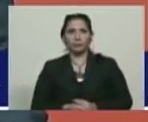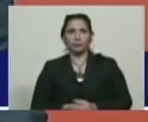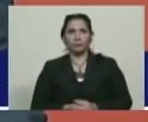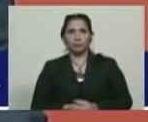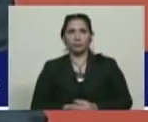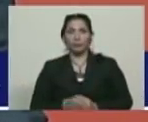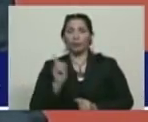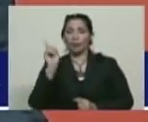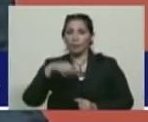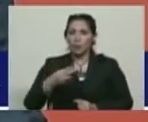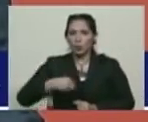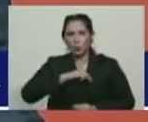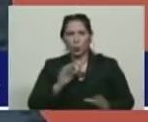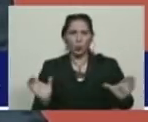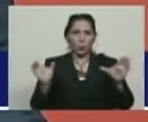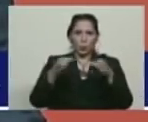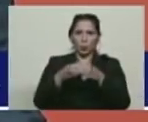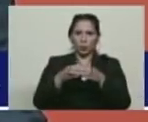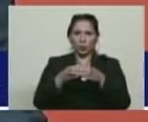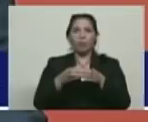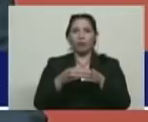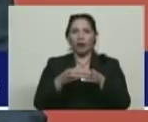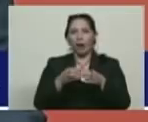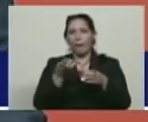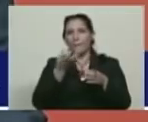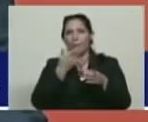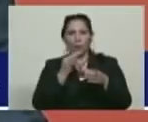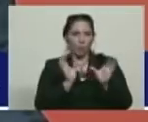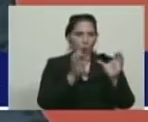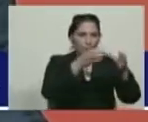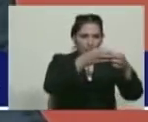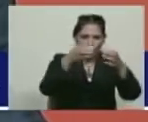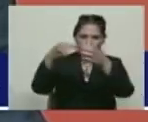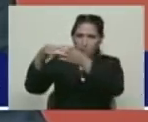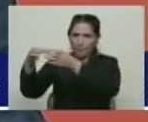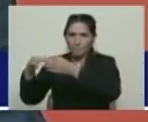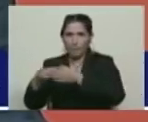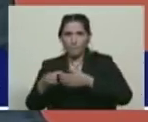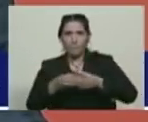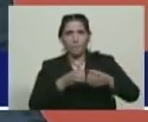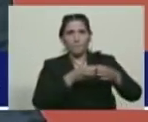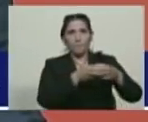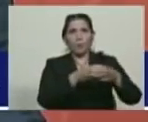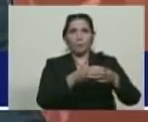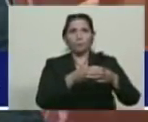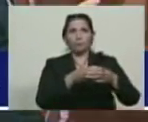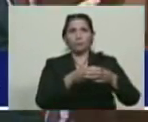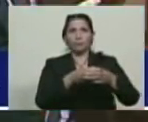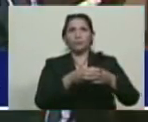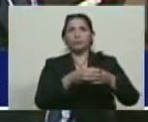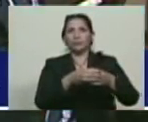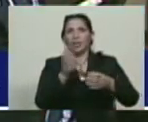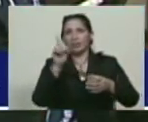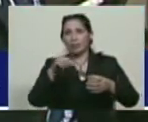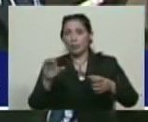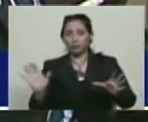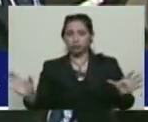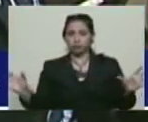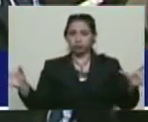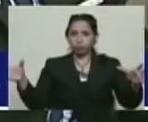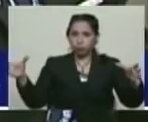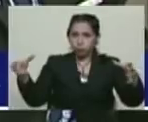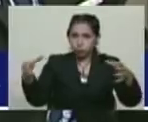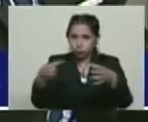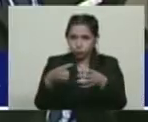tuvimos reuniones sectoriales entre las que destaca la reunión con los dueños